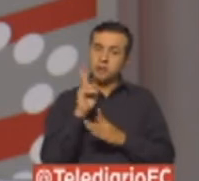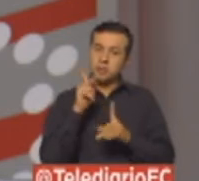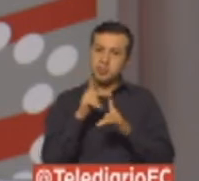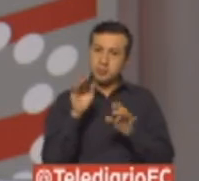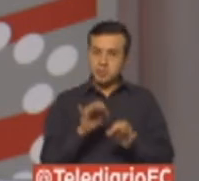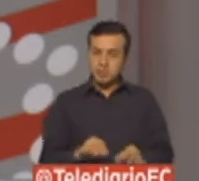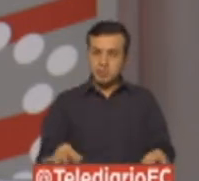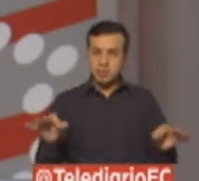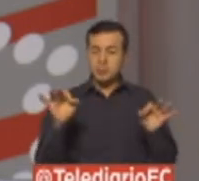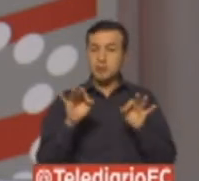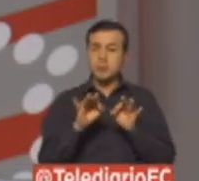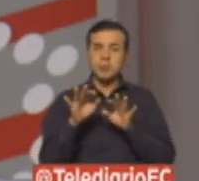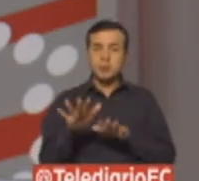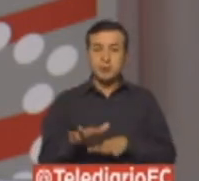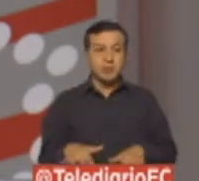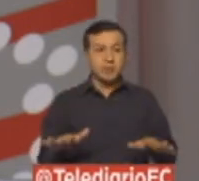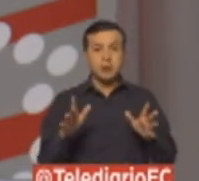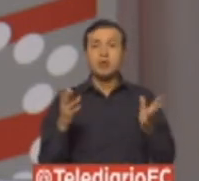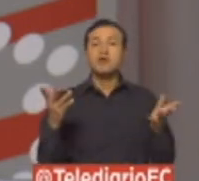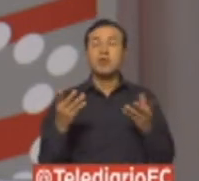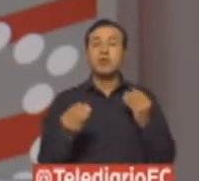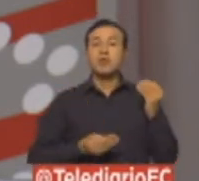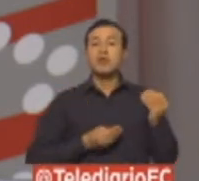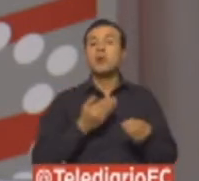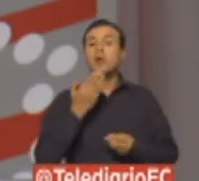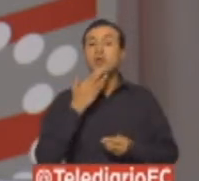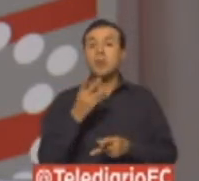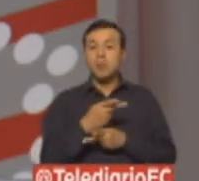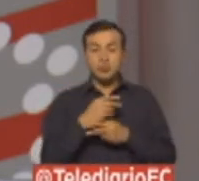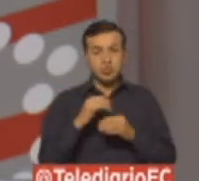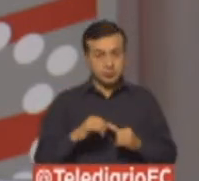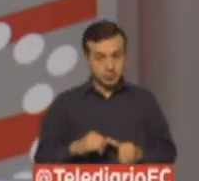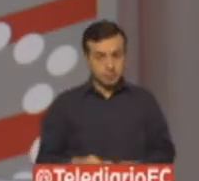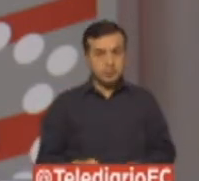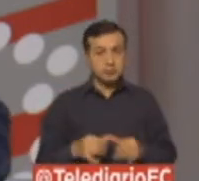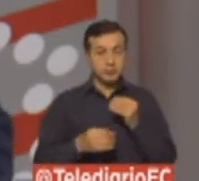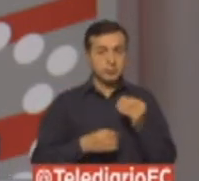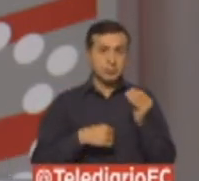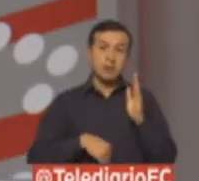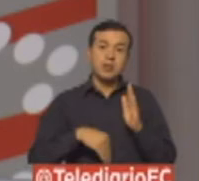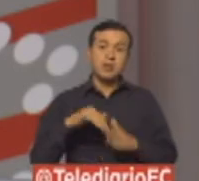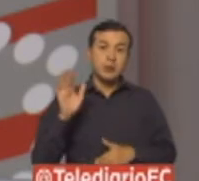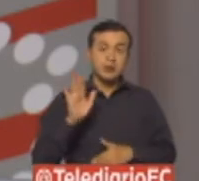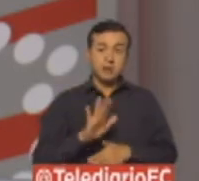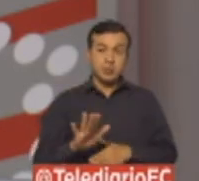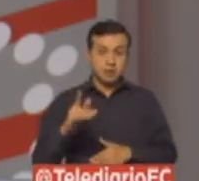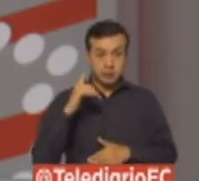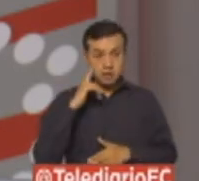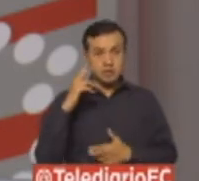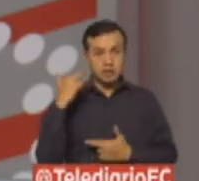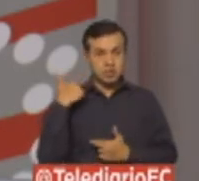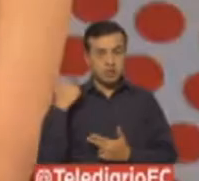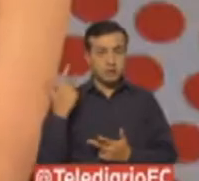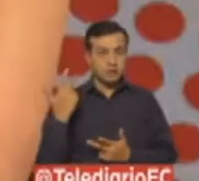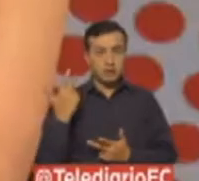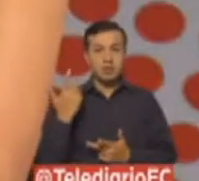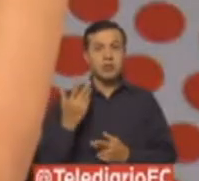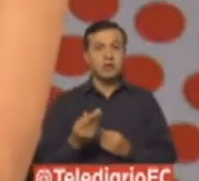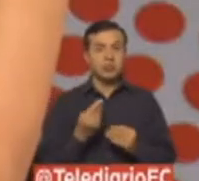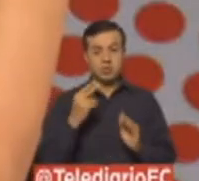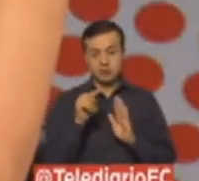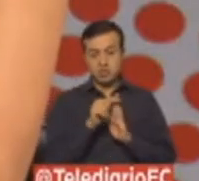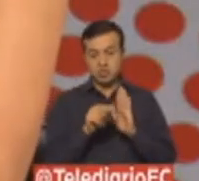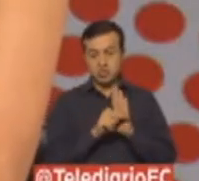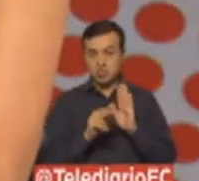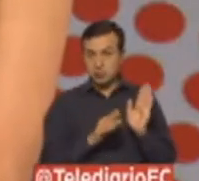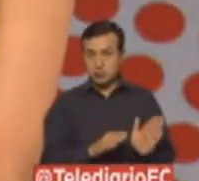porque el sector productivo debe invertir en innovación en su cadena productiva para generar ese tipo de responsabilidad esto debe estar normado